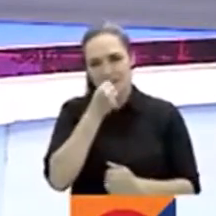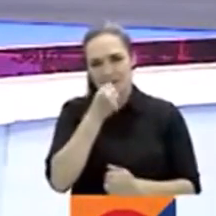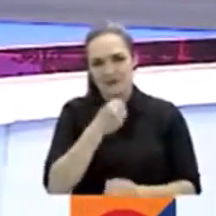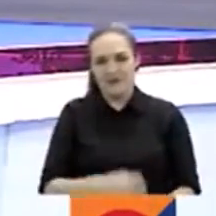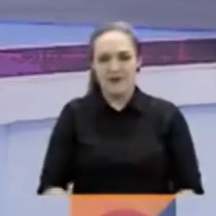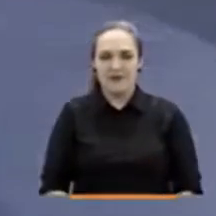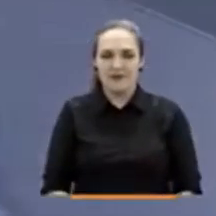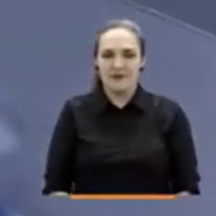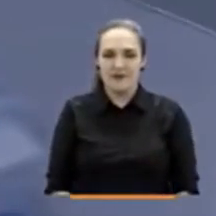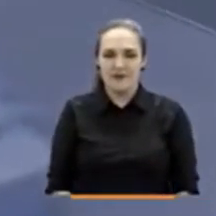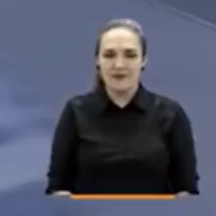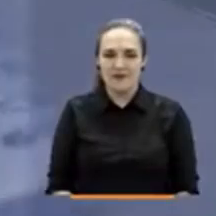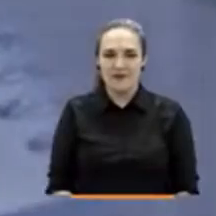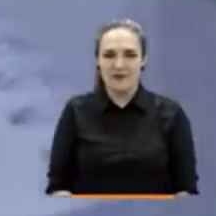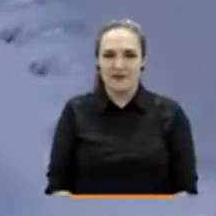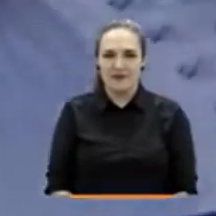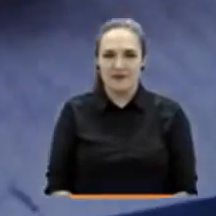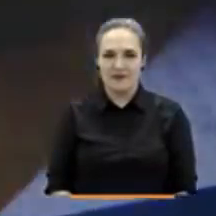hoy.